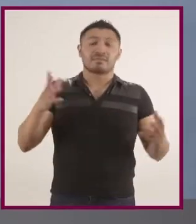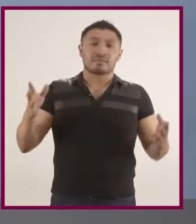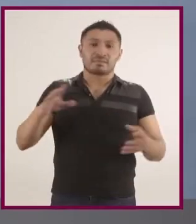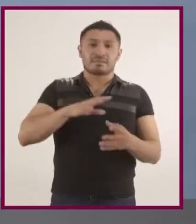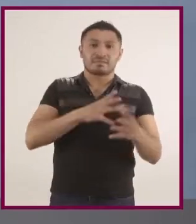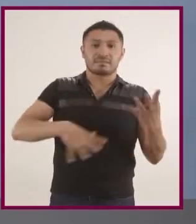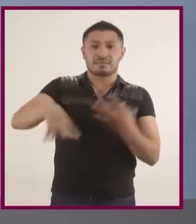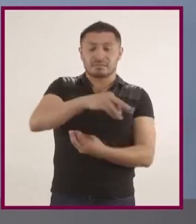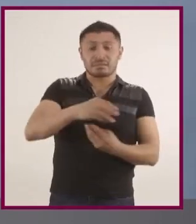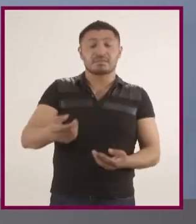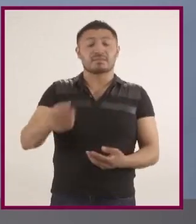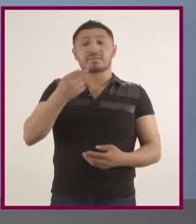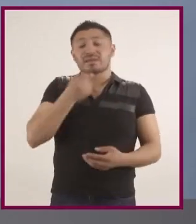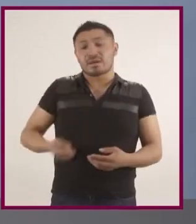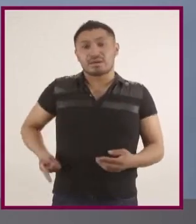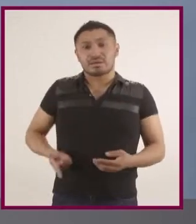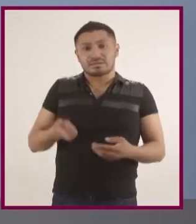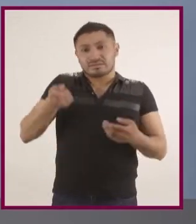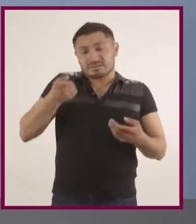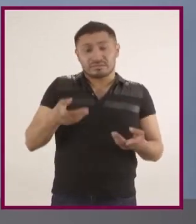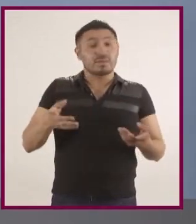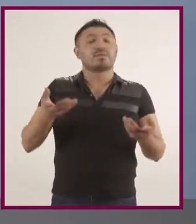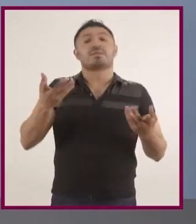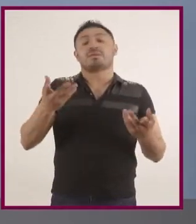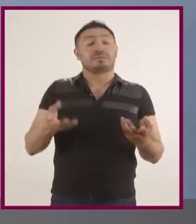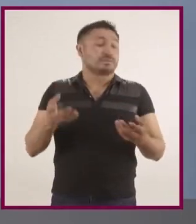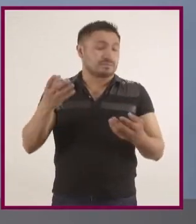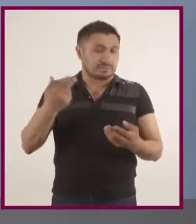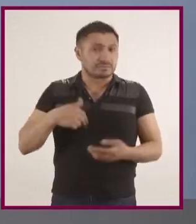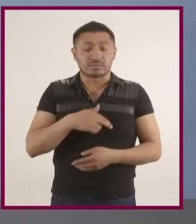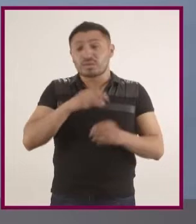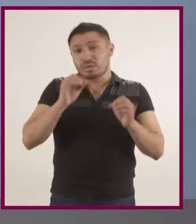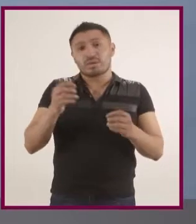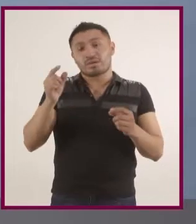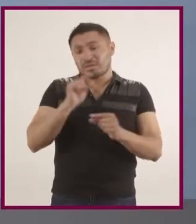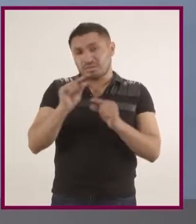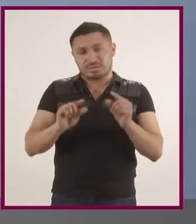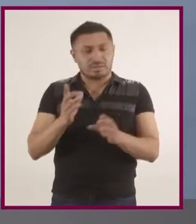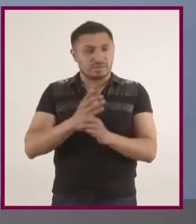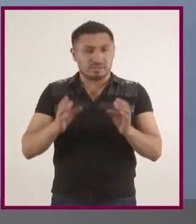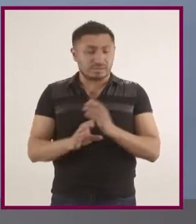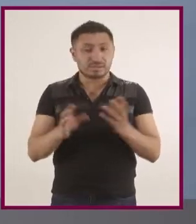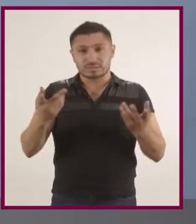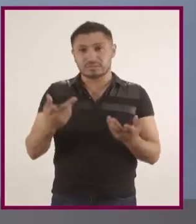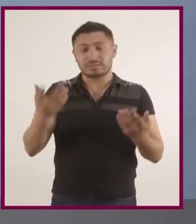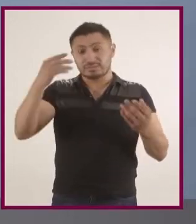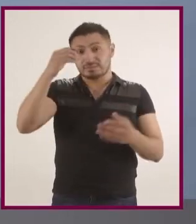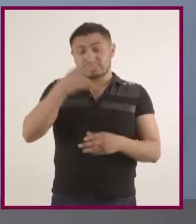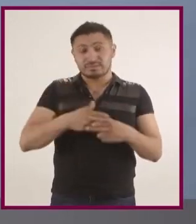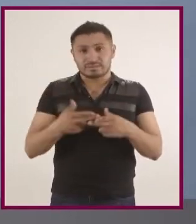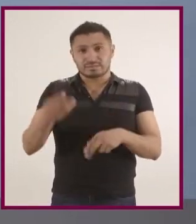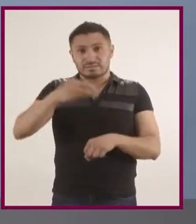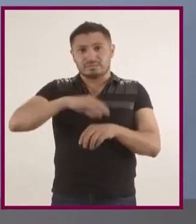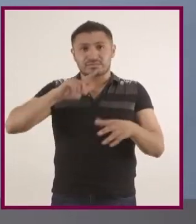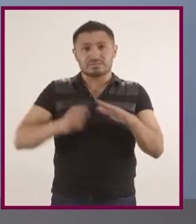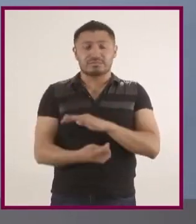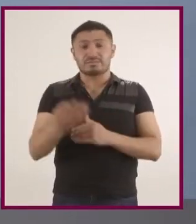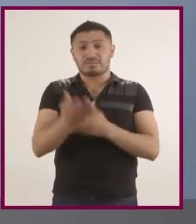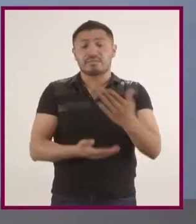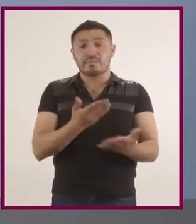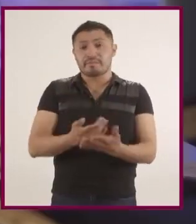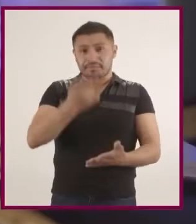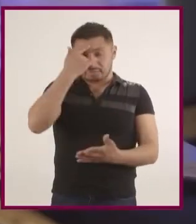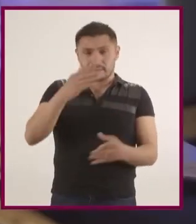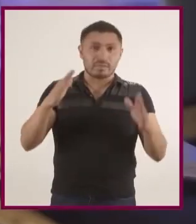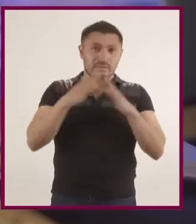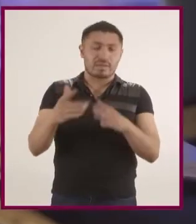desde pequeños pero significativos actos hasta la implementación de tecnologías o servicios para la vivienda o el